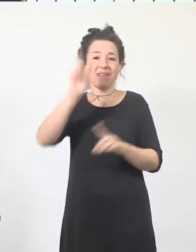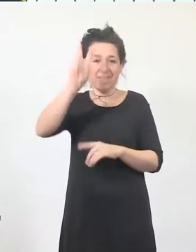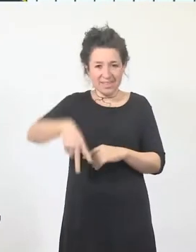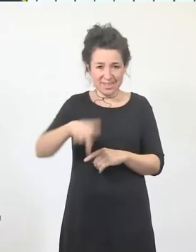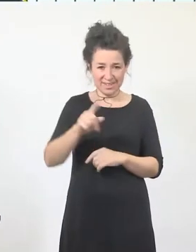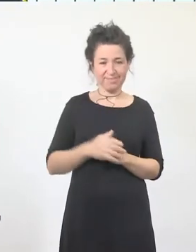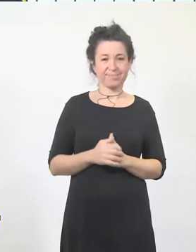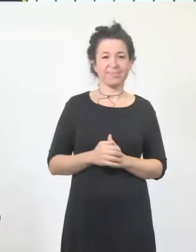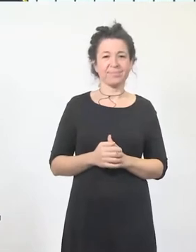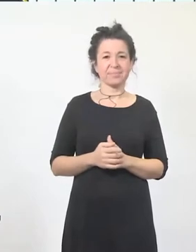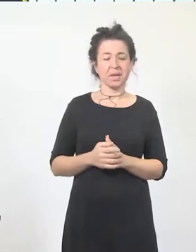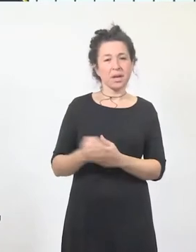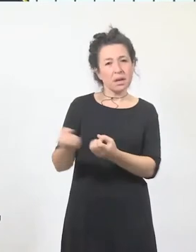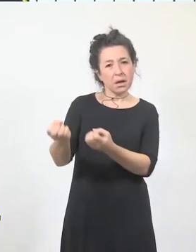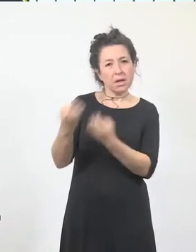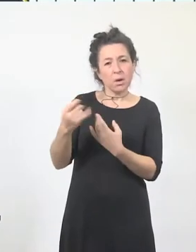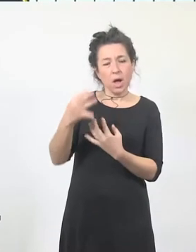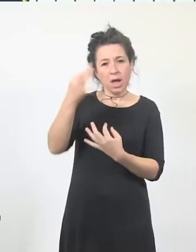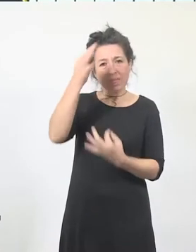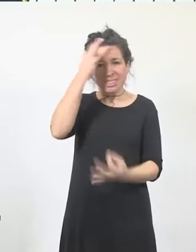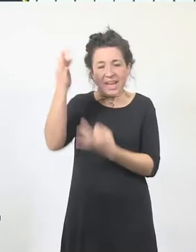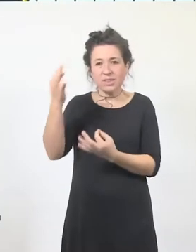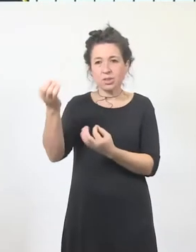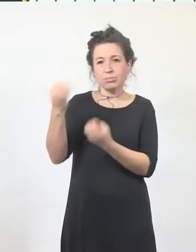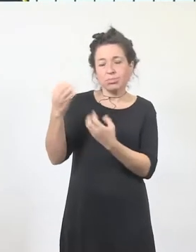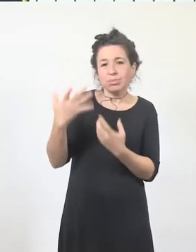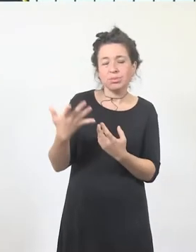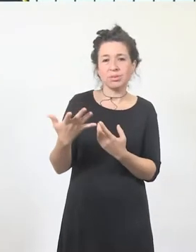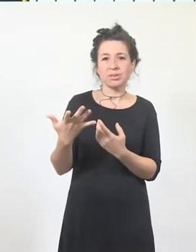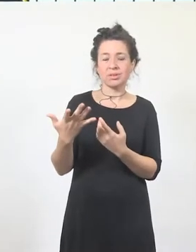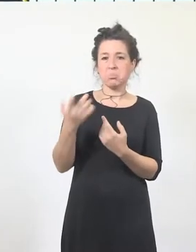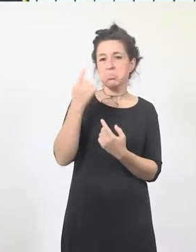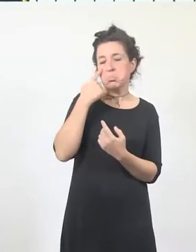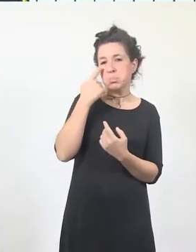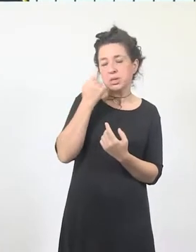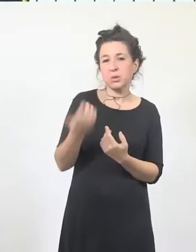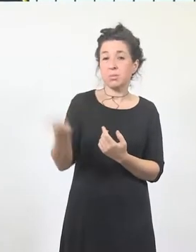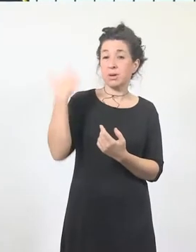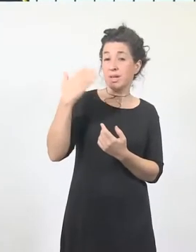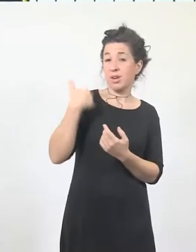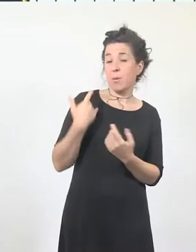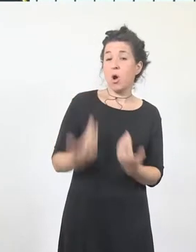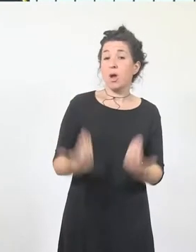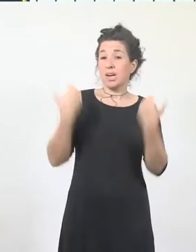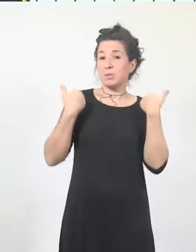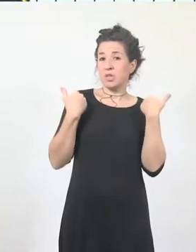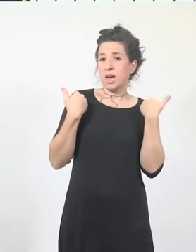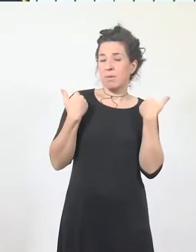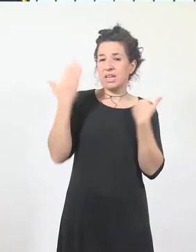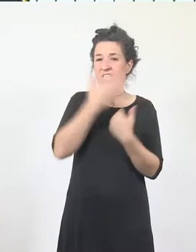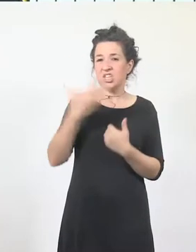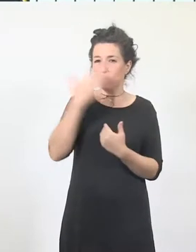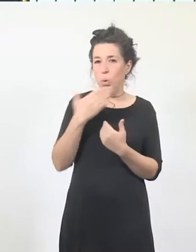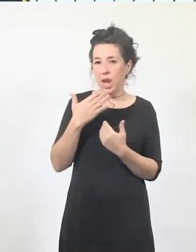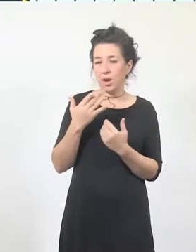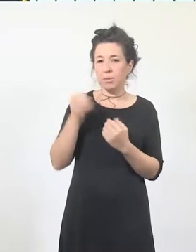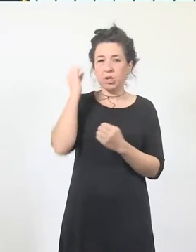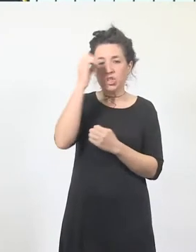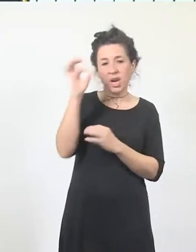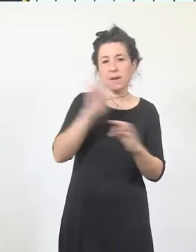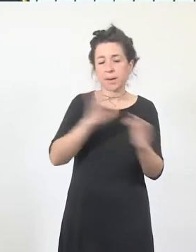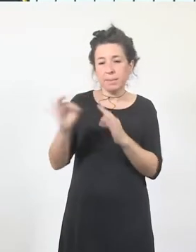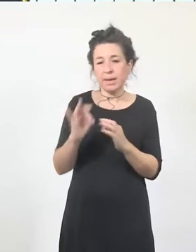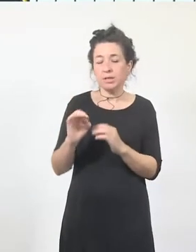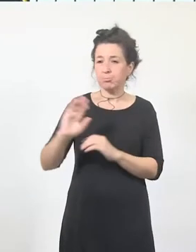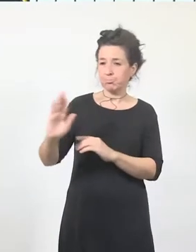entidad. Es curioso porque mencionas esos datos que no son malos datos, y cuando preparábamos esta charla con una responsable de la escuela nos enseñaste